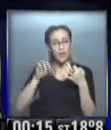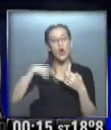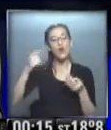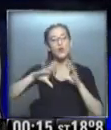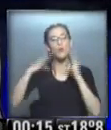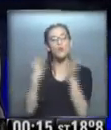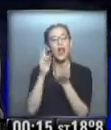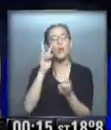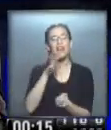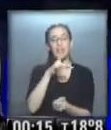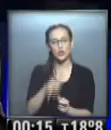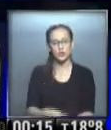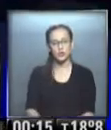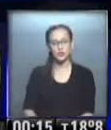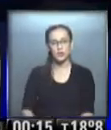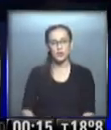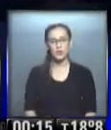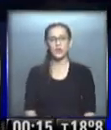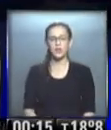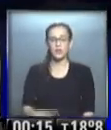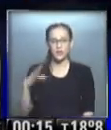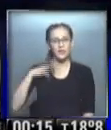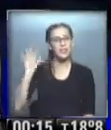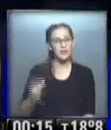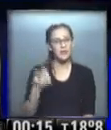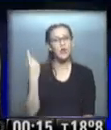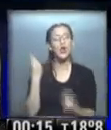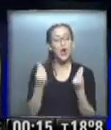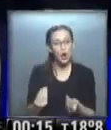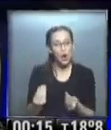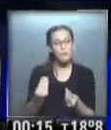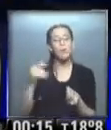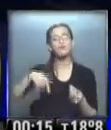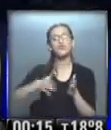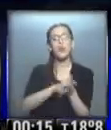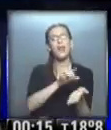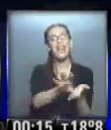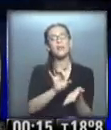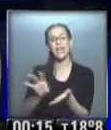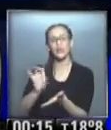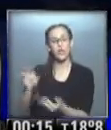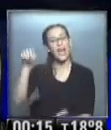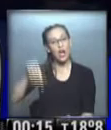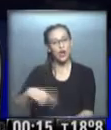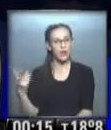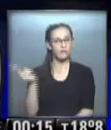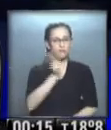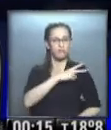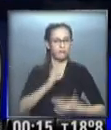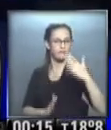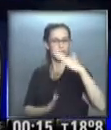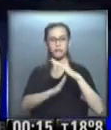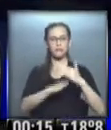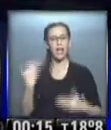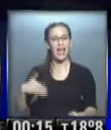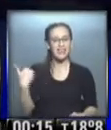de Brasil 2014, resta saber en qué posición va a quedar en estas eliminatorias. Por ahora, cómodo líder, Argentina va a tener